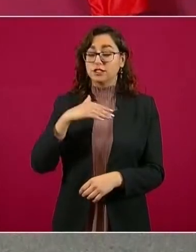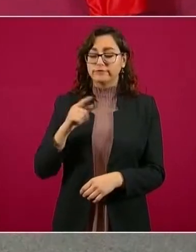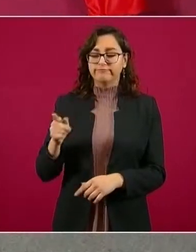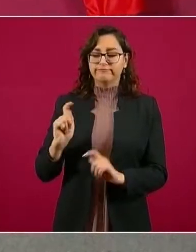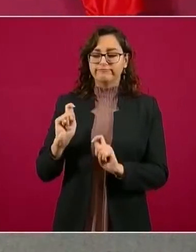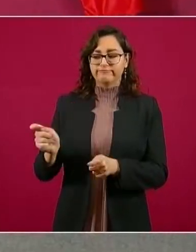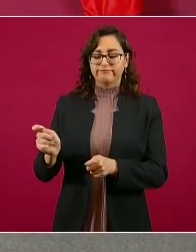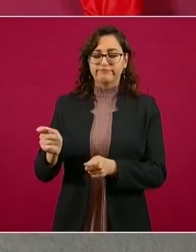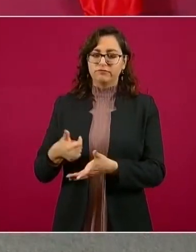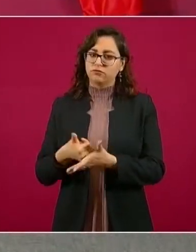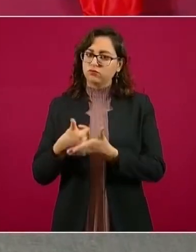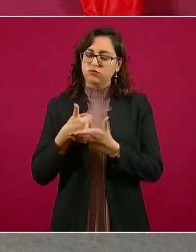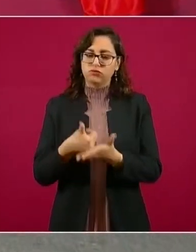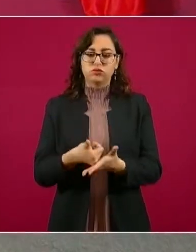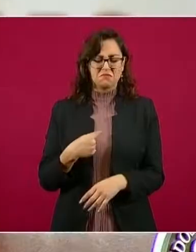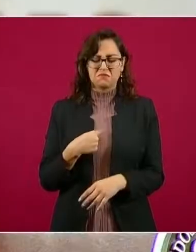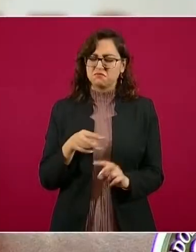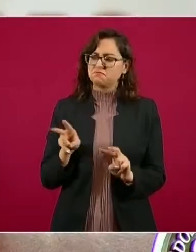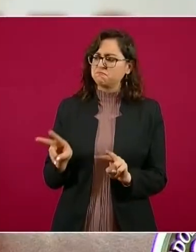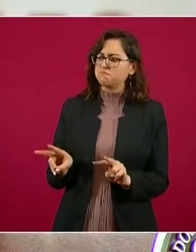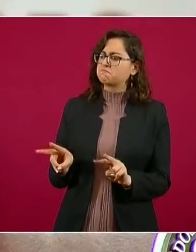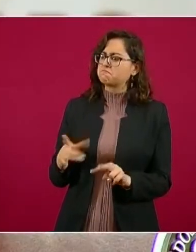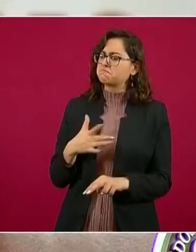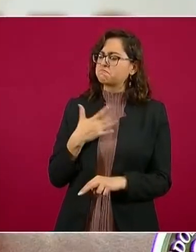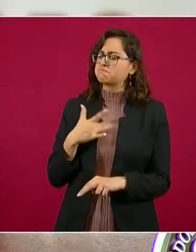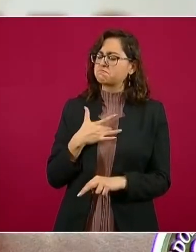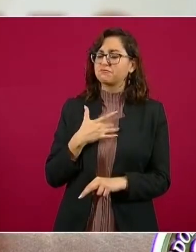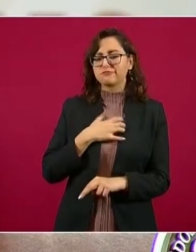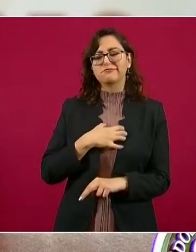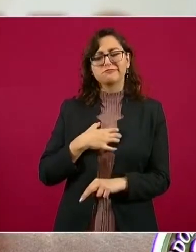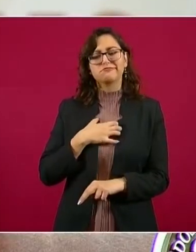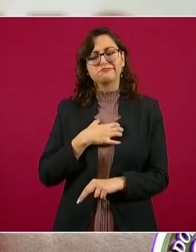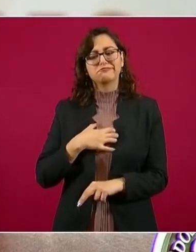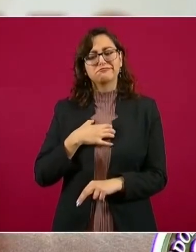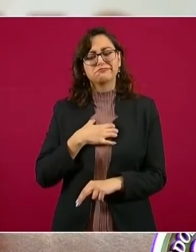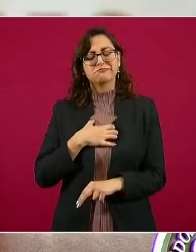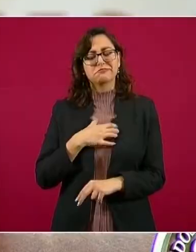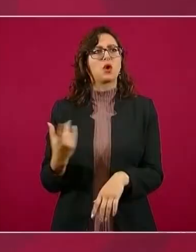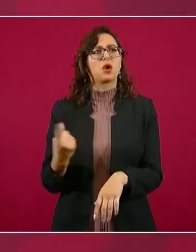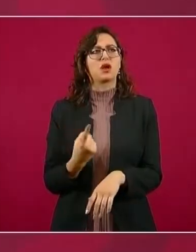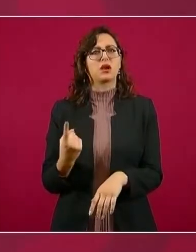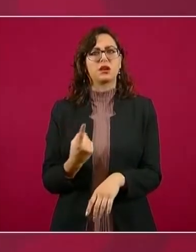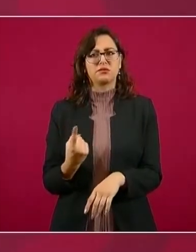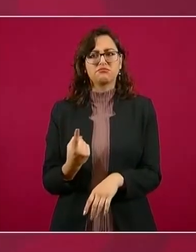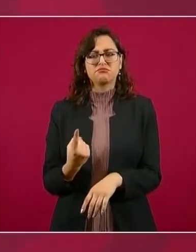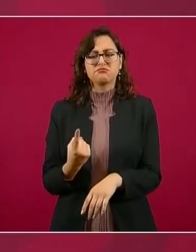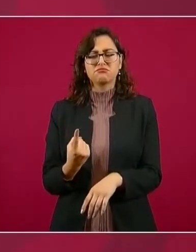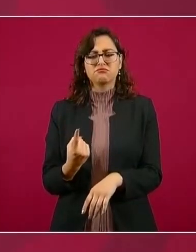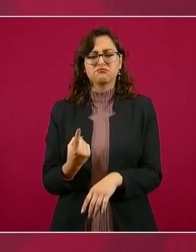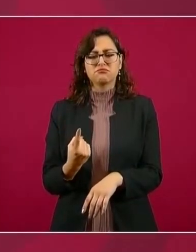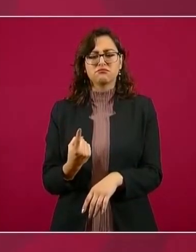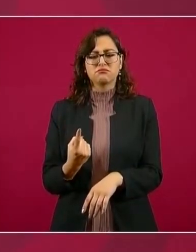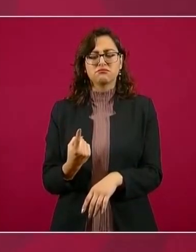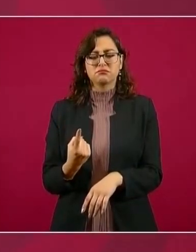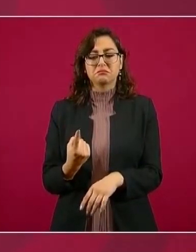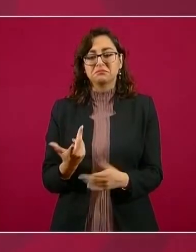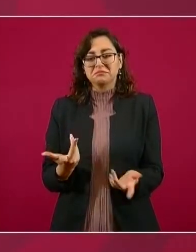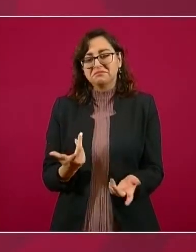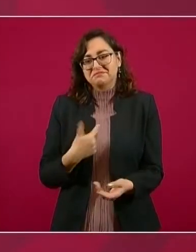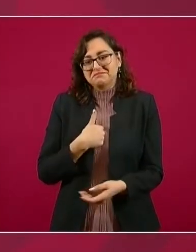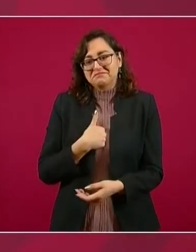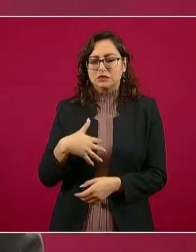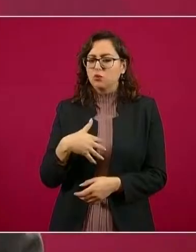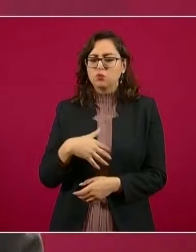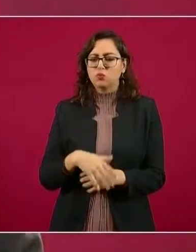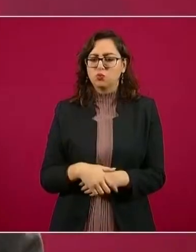anunció que propondrá al Senado a Galea Borja Gómez, titular de la Tesorería de la Federación, como subgobernadora de Banco de